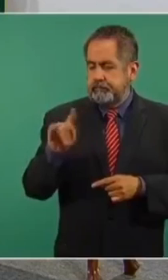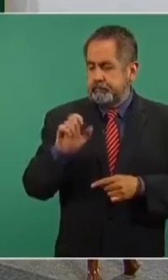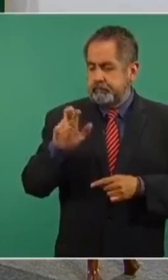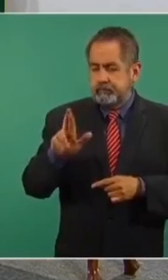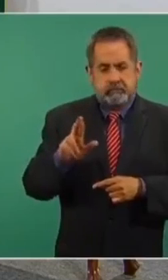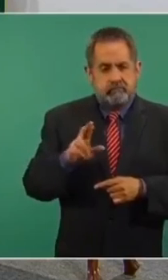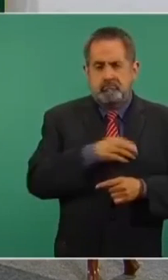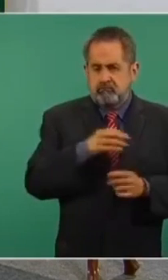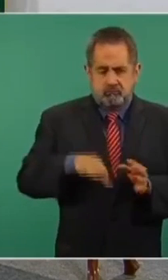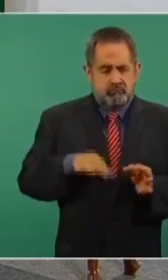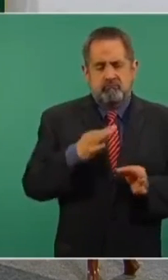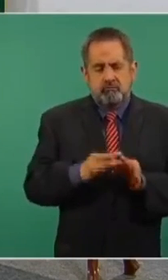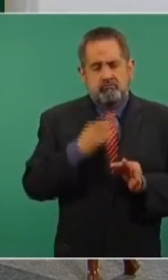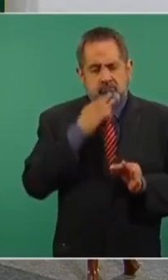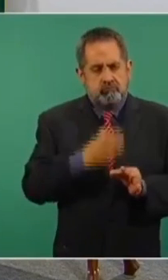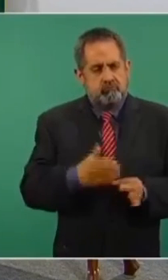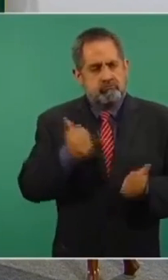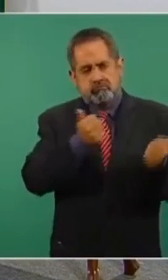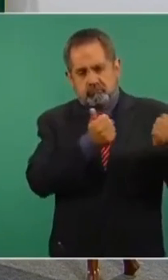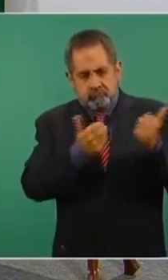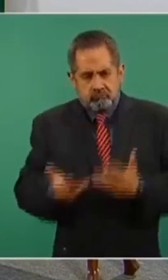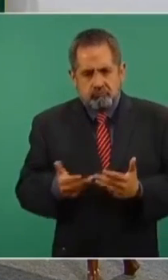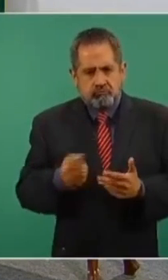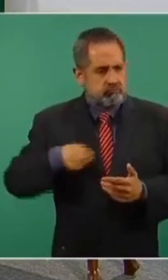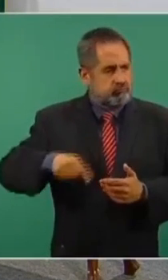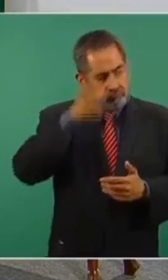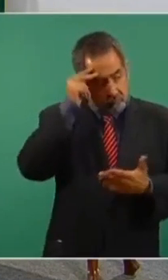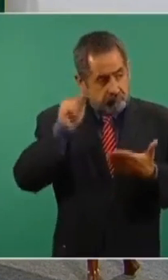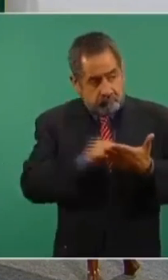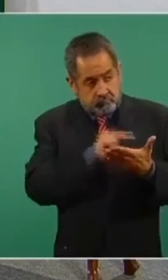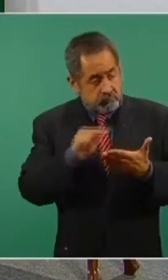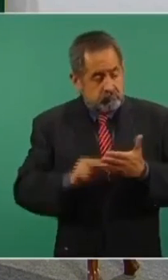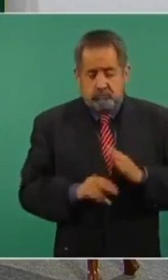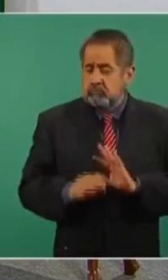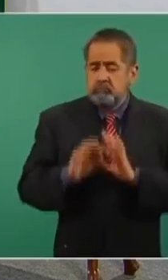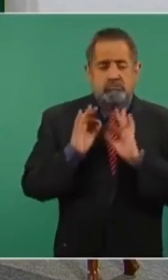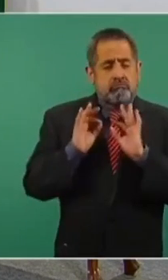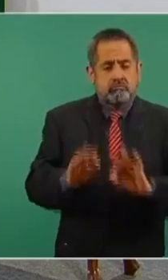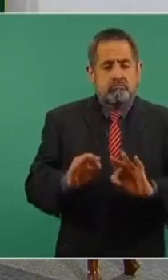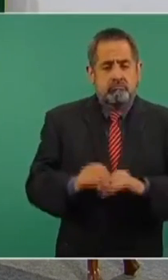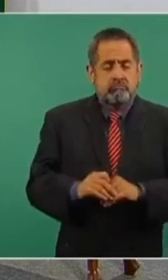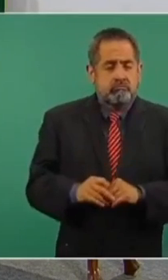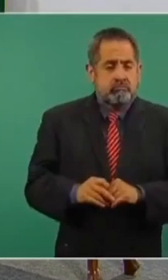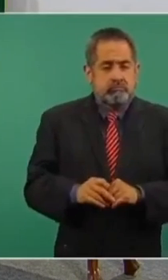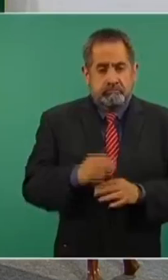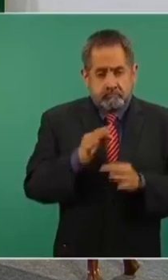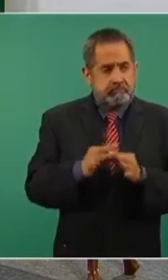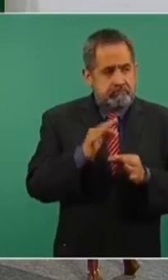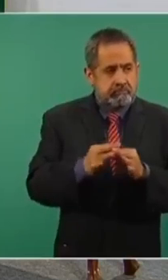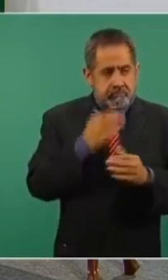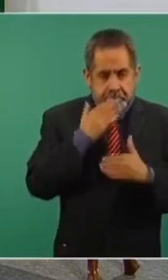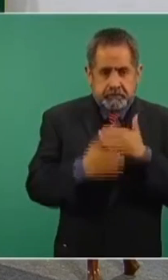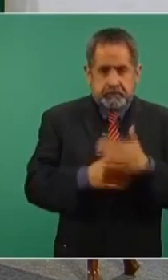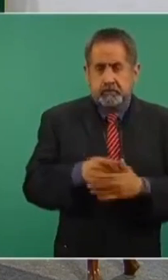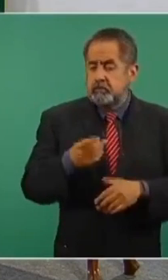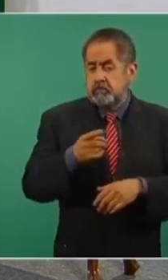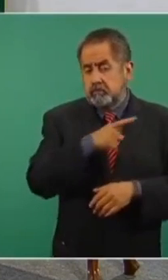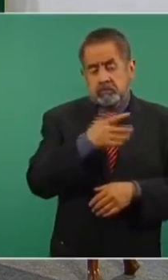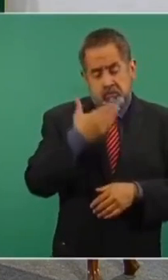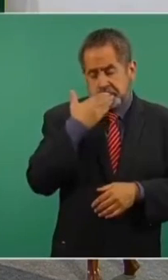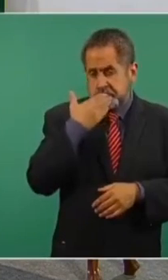ha cumplido con los compromisos, el contrato que suscribimos con ellos, se han portado